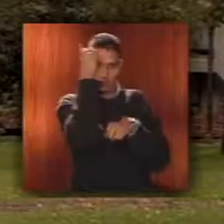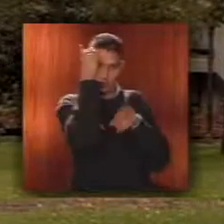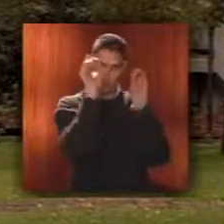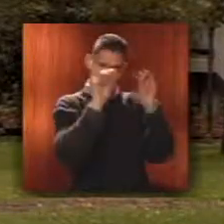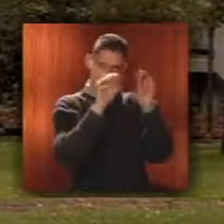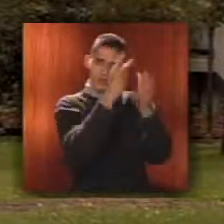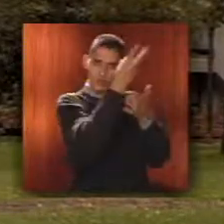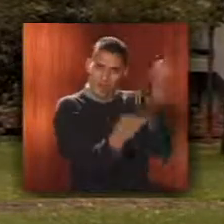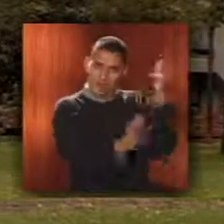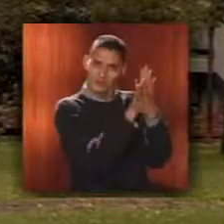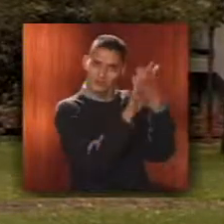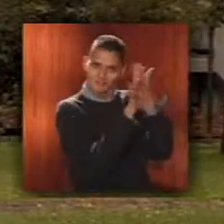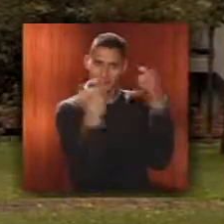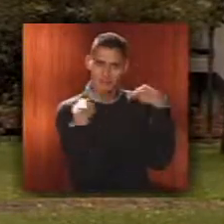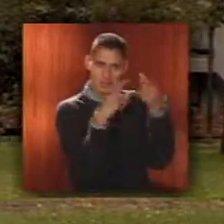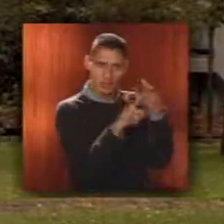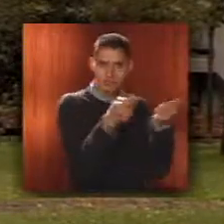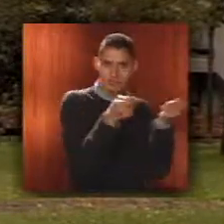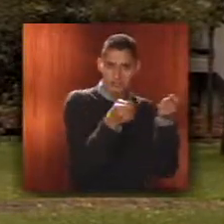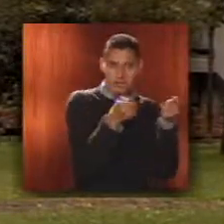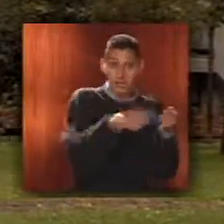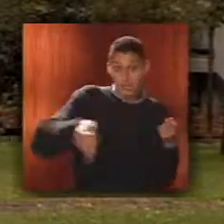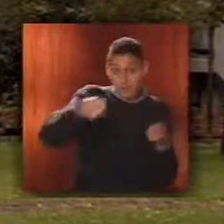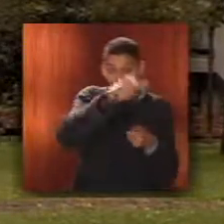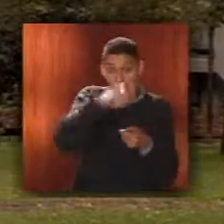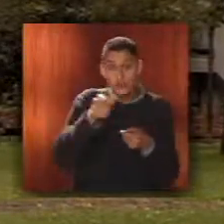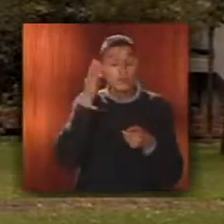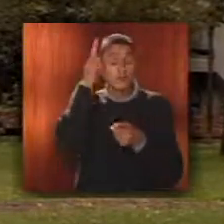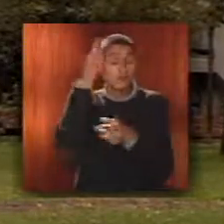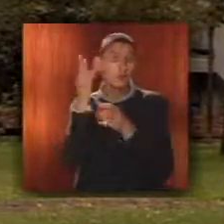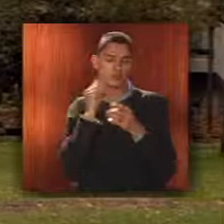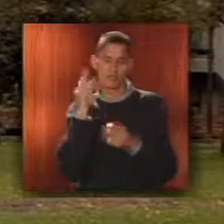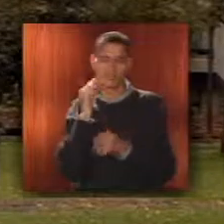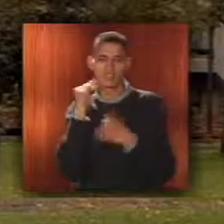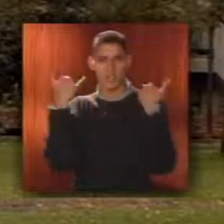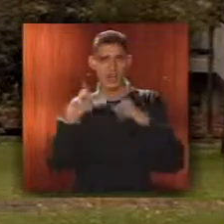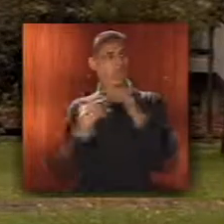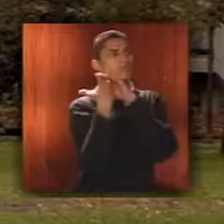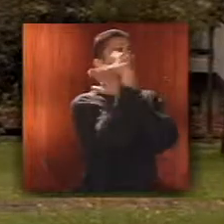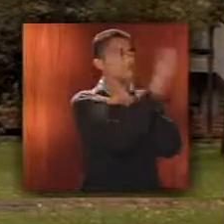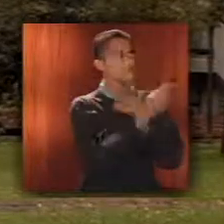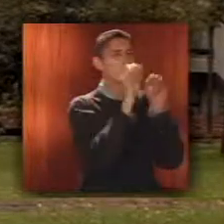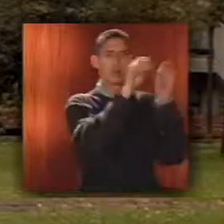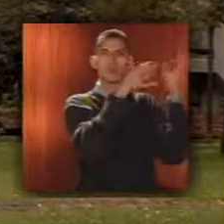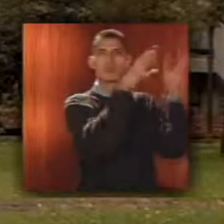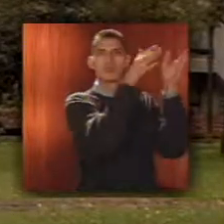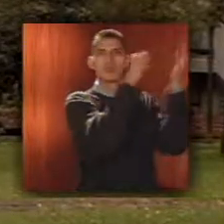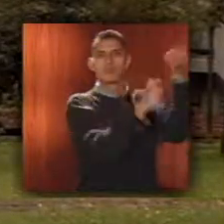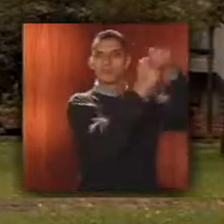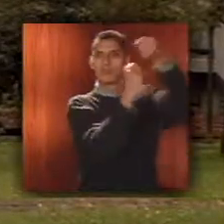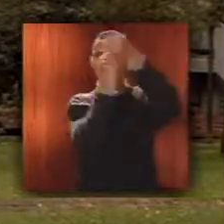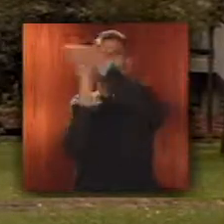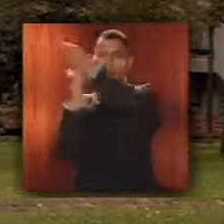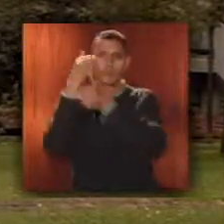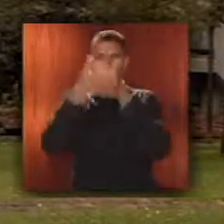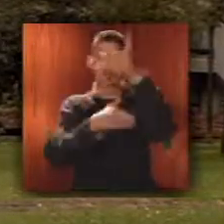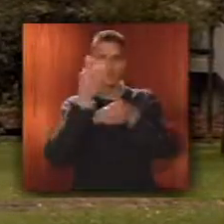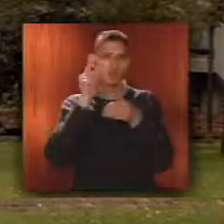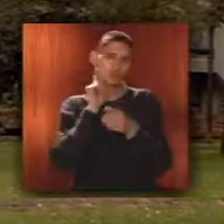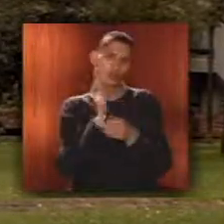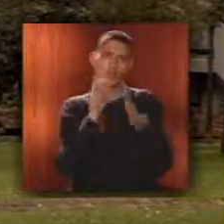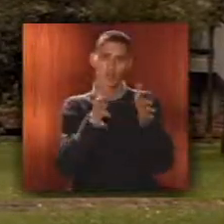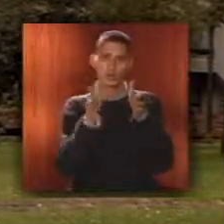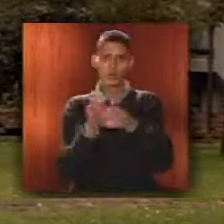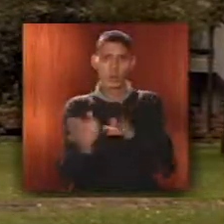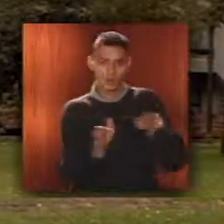docentes bilingües que más adelante con su experiencia pueden participar fuera de la comunidad académica en los procesos de educación para las personas